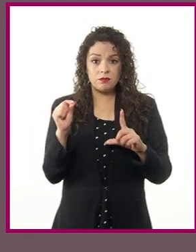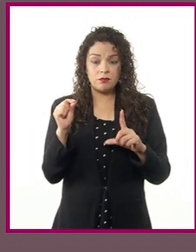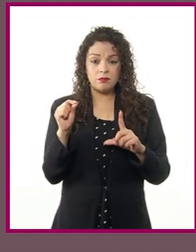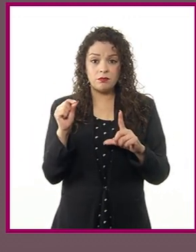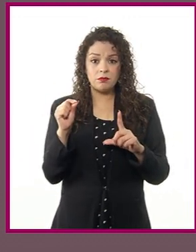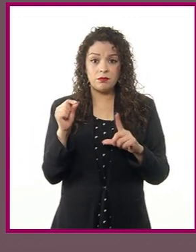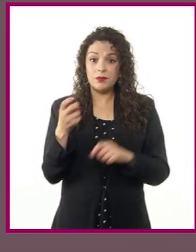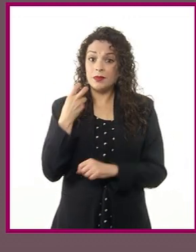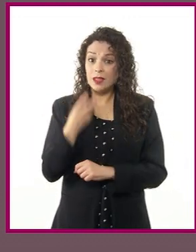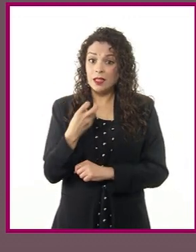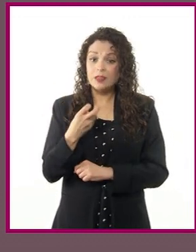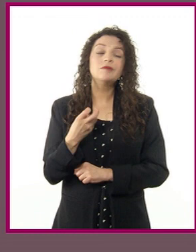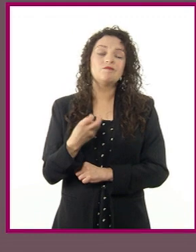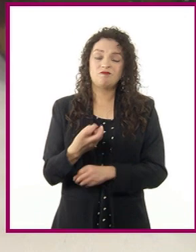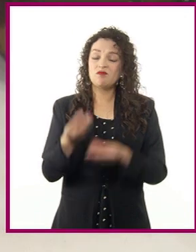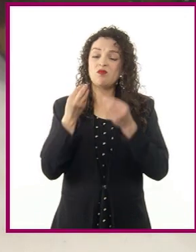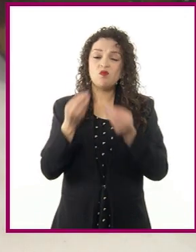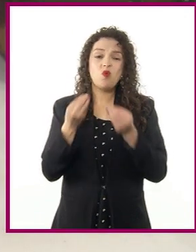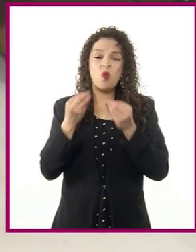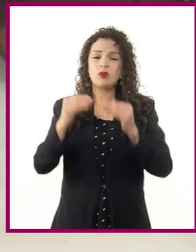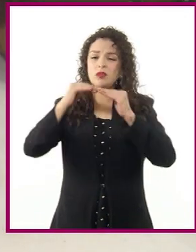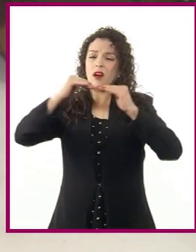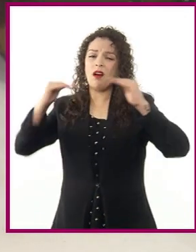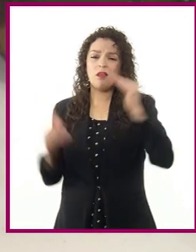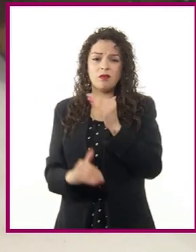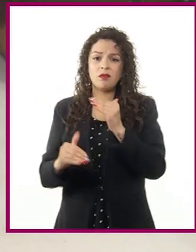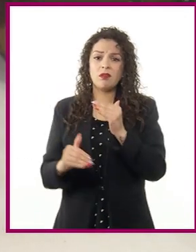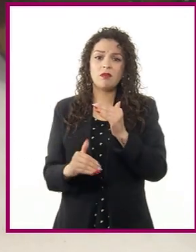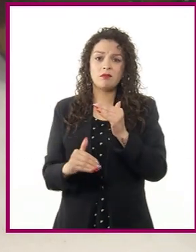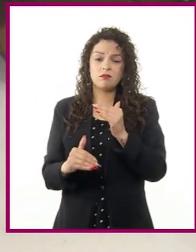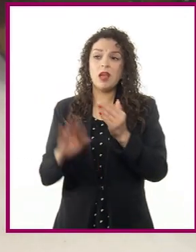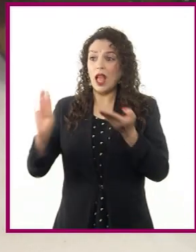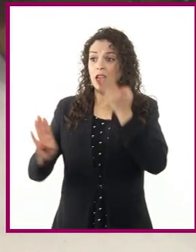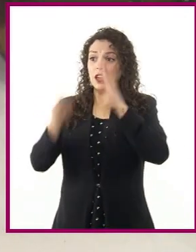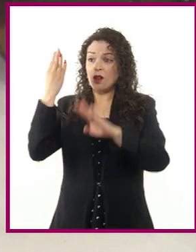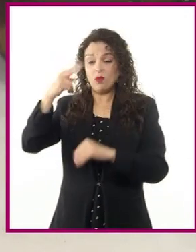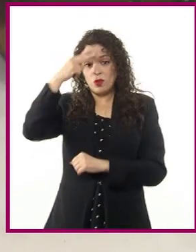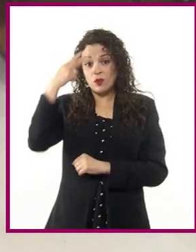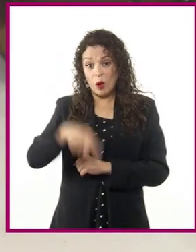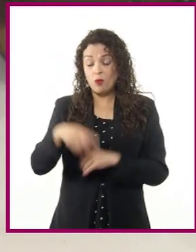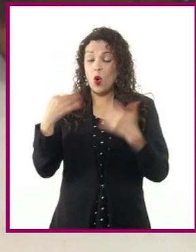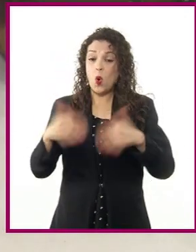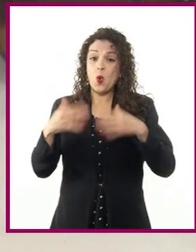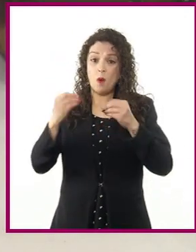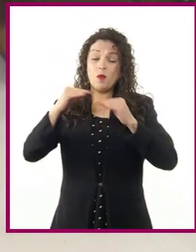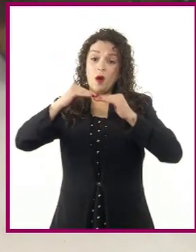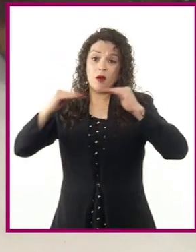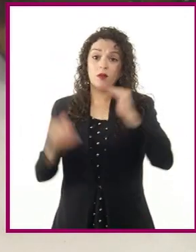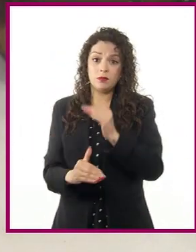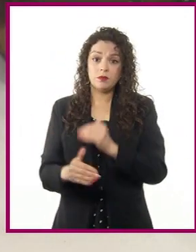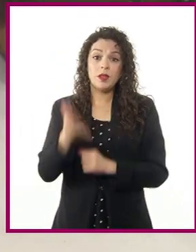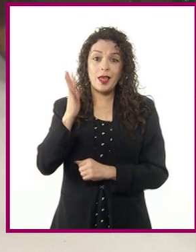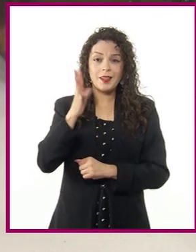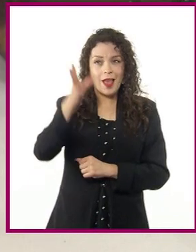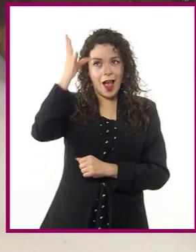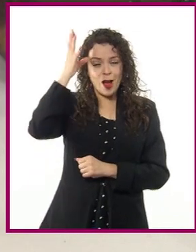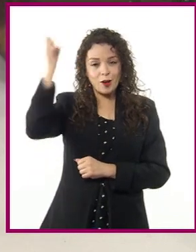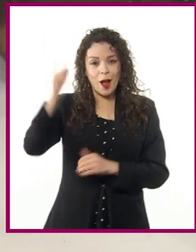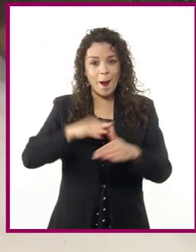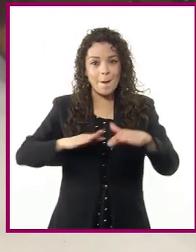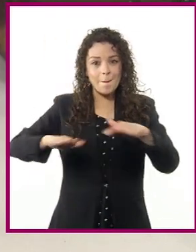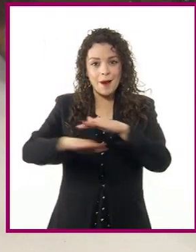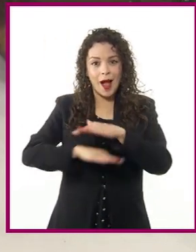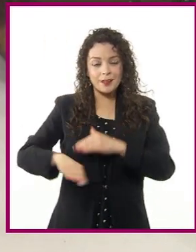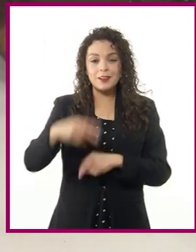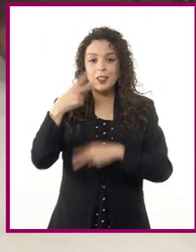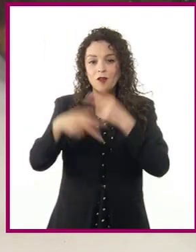de los más desiguales del mundo. Muy bien, hasta el momento hemos revisado los conceptos básicos que iremos manejando